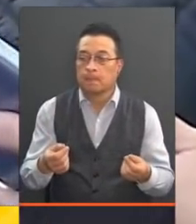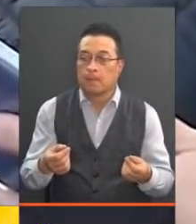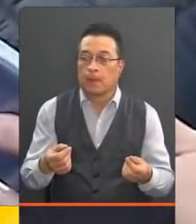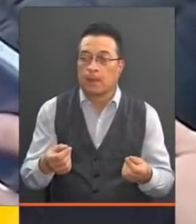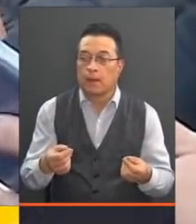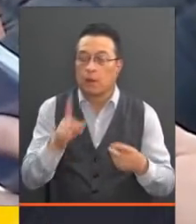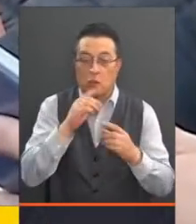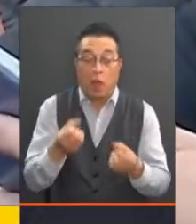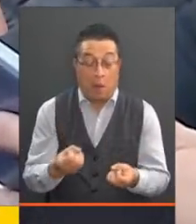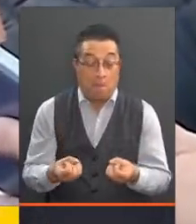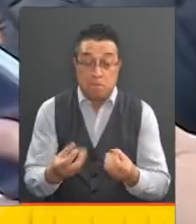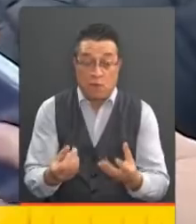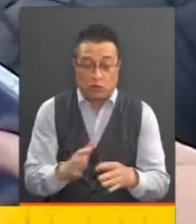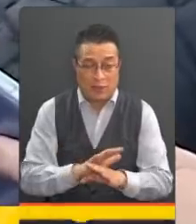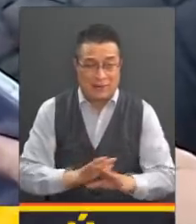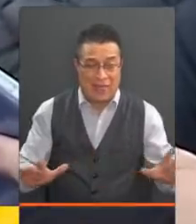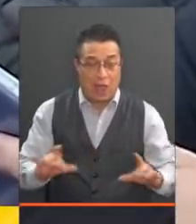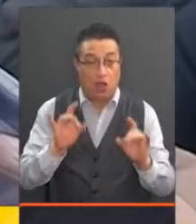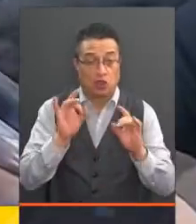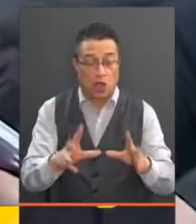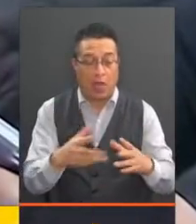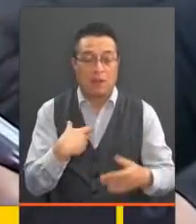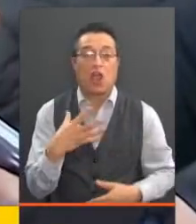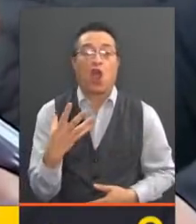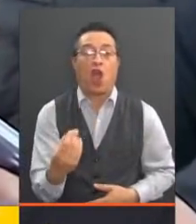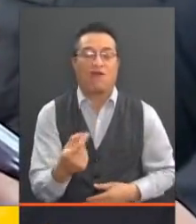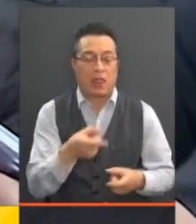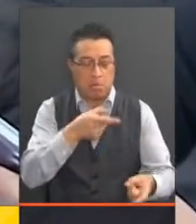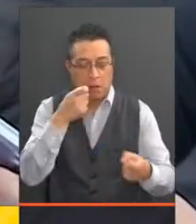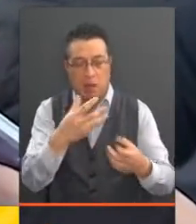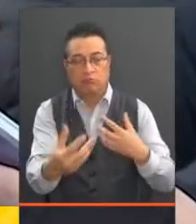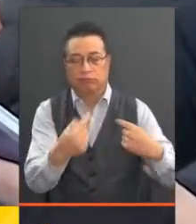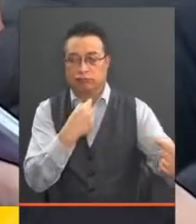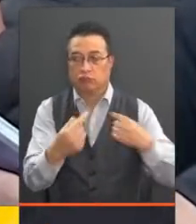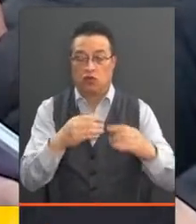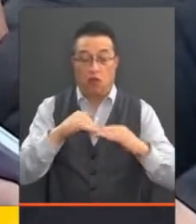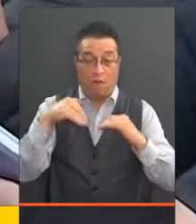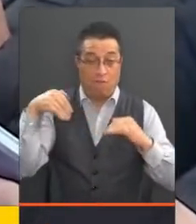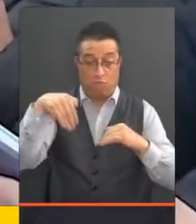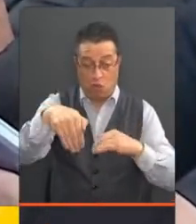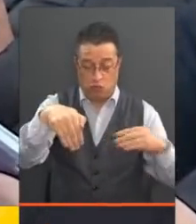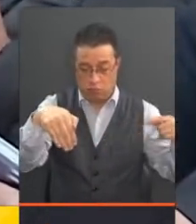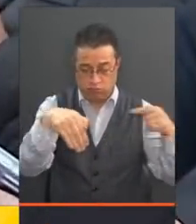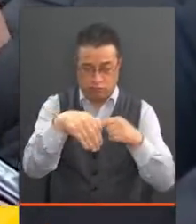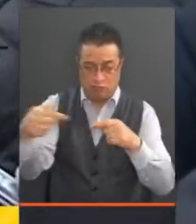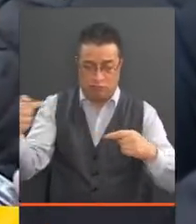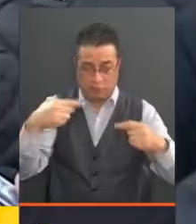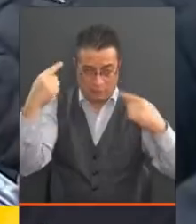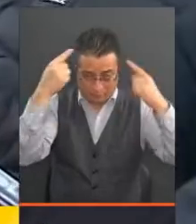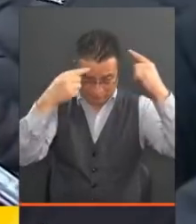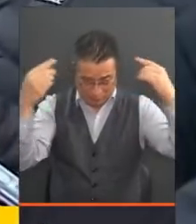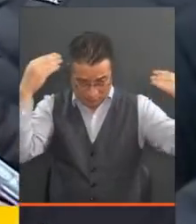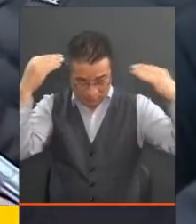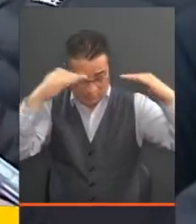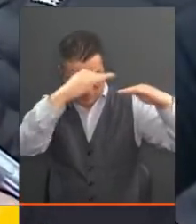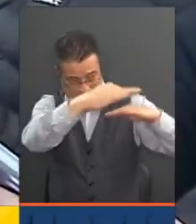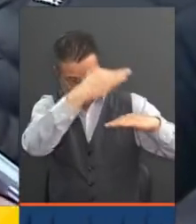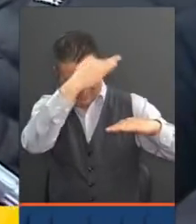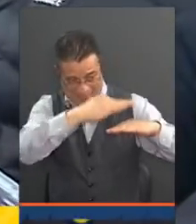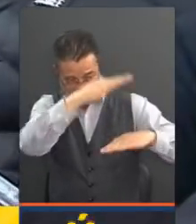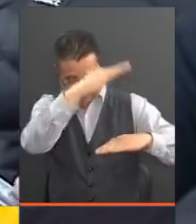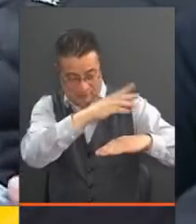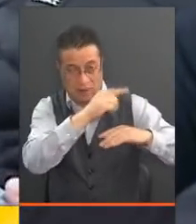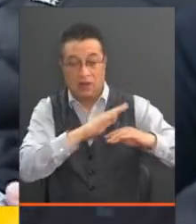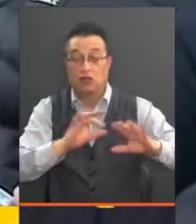de provocación ni nada, fue solamente un acto de cobardía. Todos los impactos del bus llegaron directamente a la altura de la cabeza de las personas, por lo tanto solamente